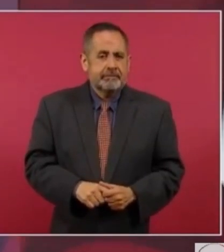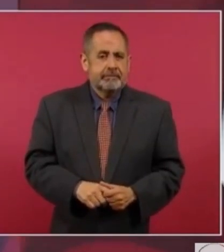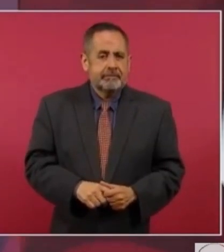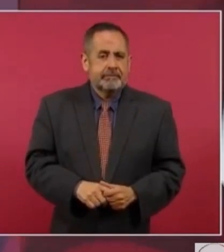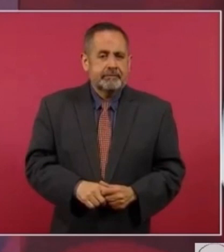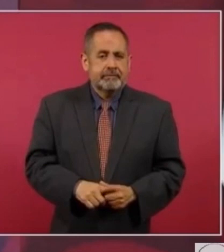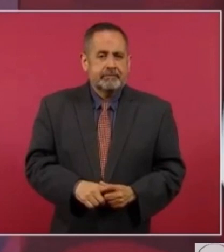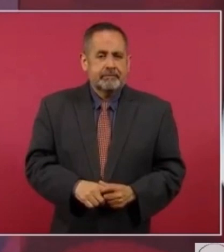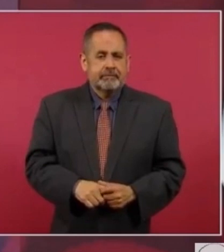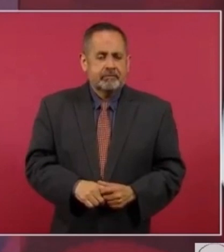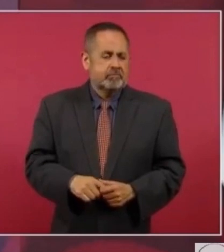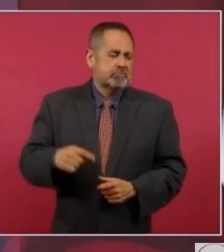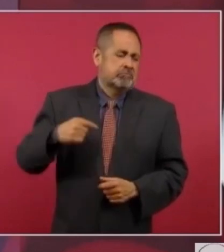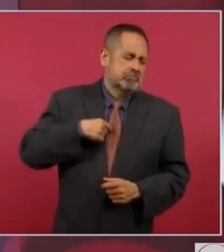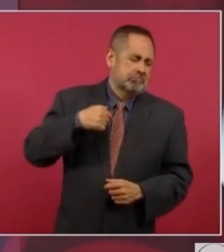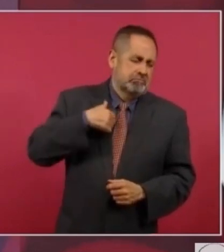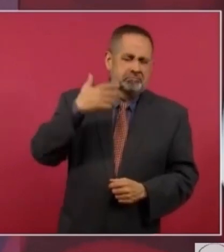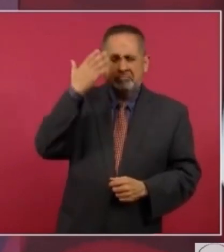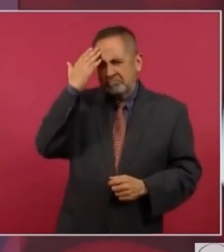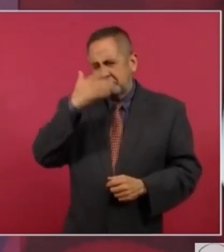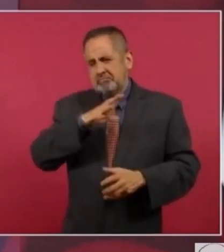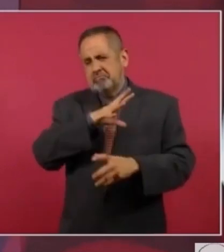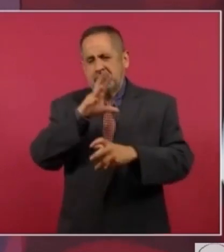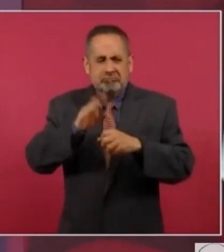Y yo lo resuelvo todo.